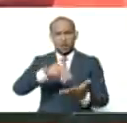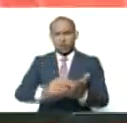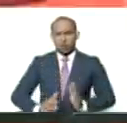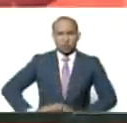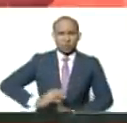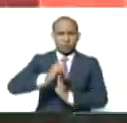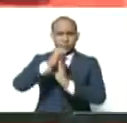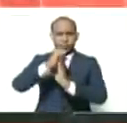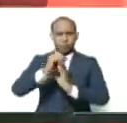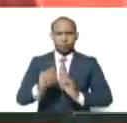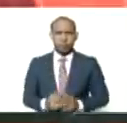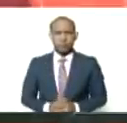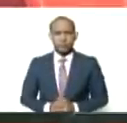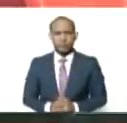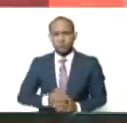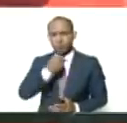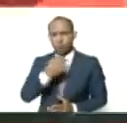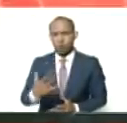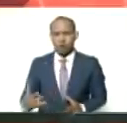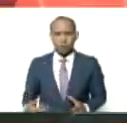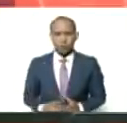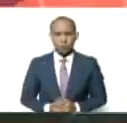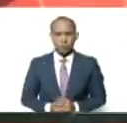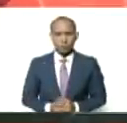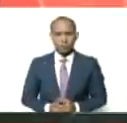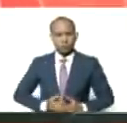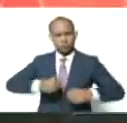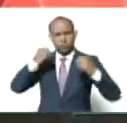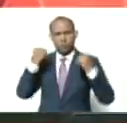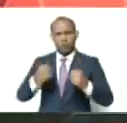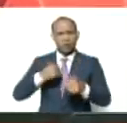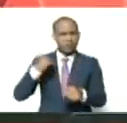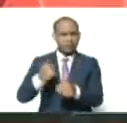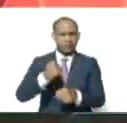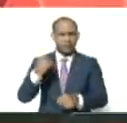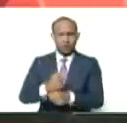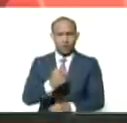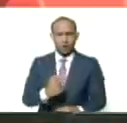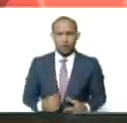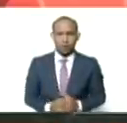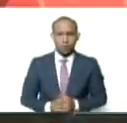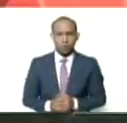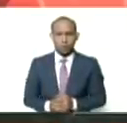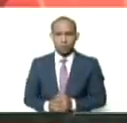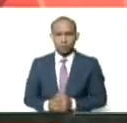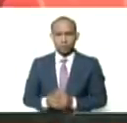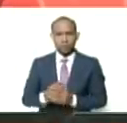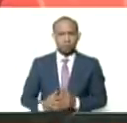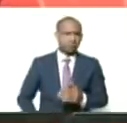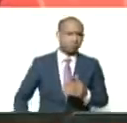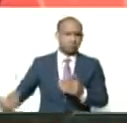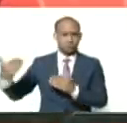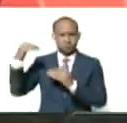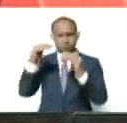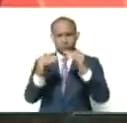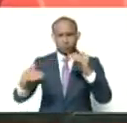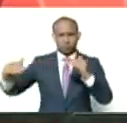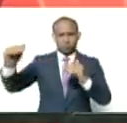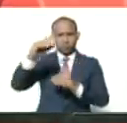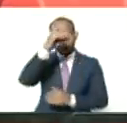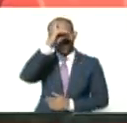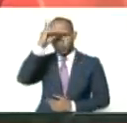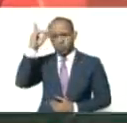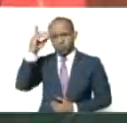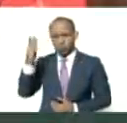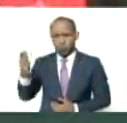liderazgo bueno, corajudo, trabajador, encabezado por nuestro camarada Diosdado Cabello